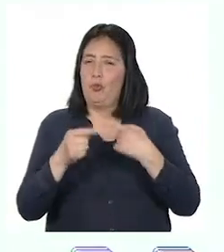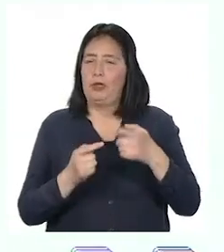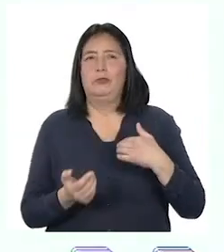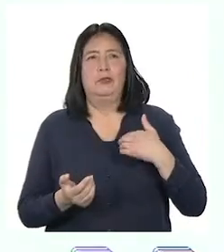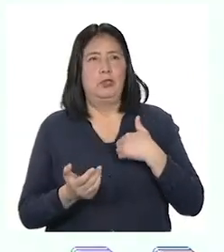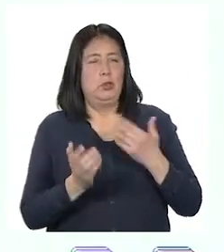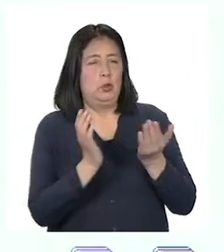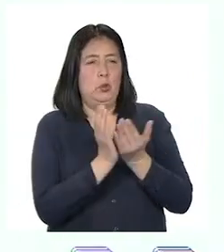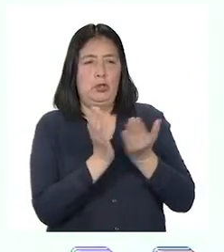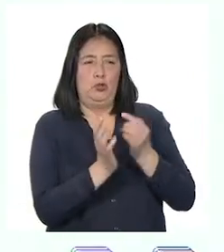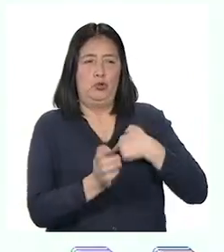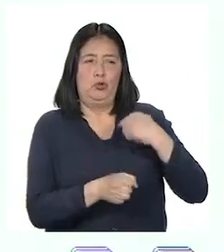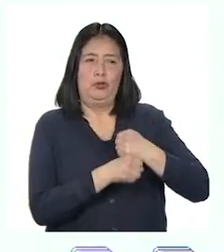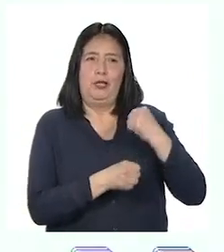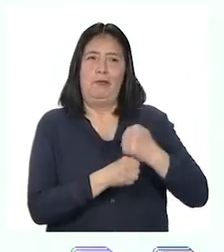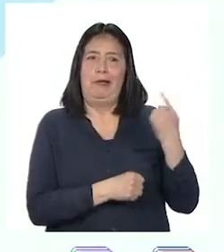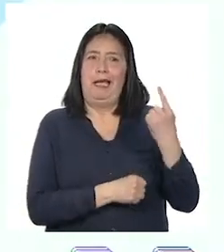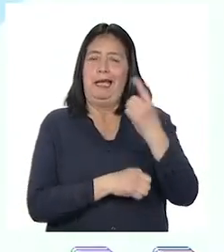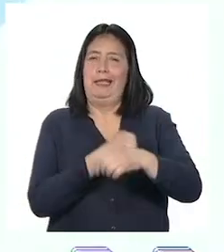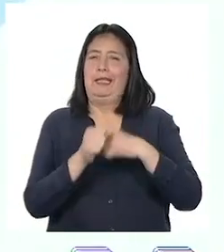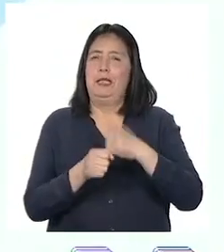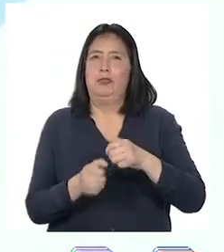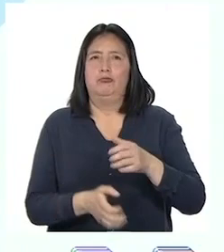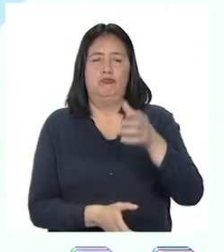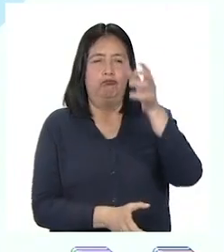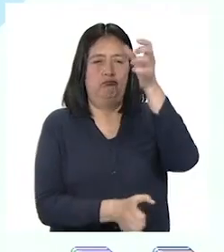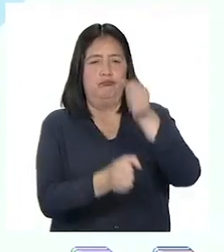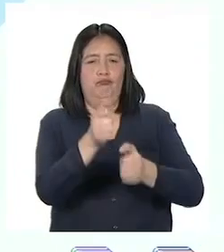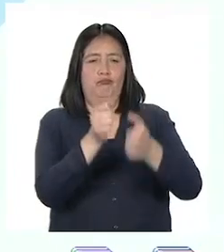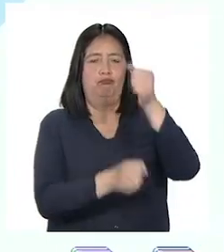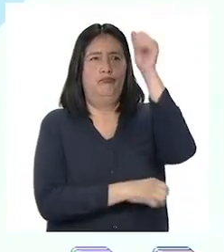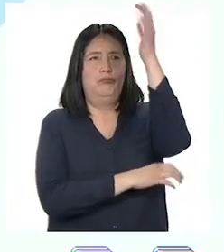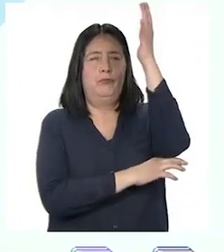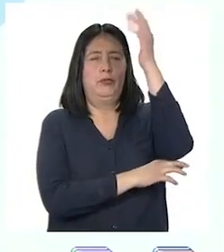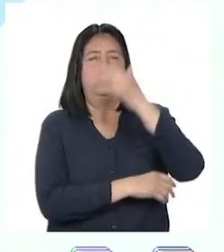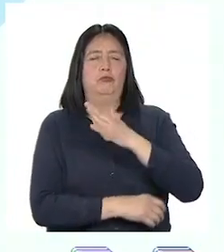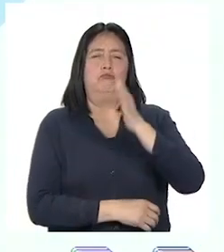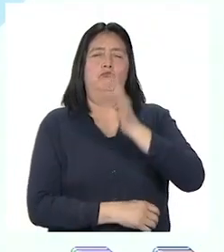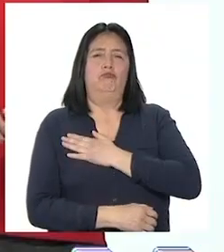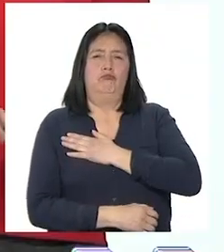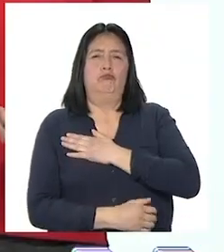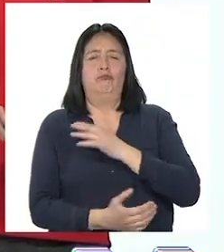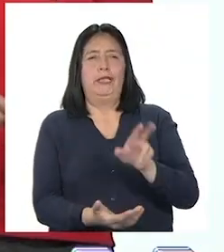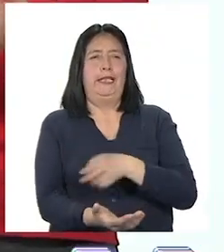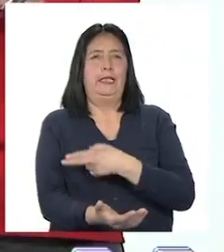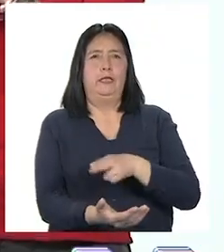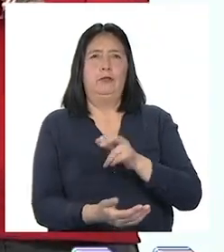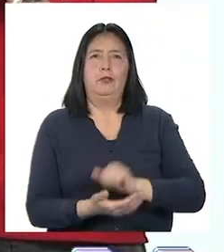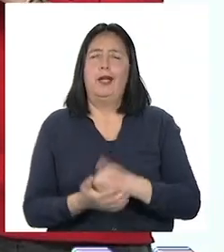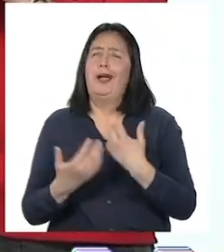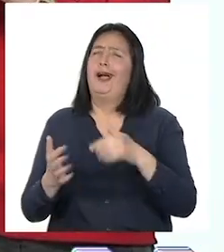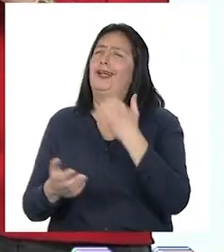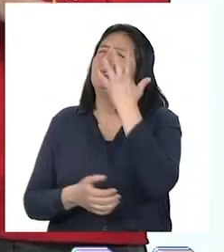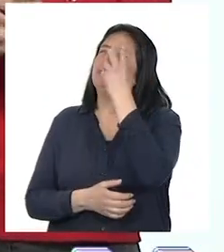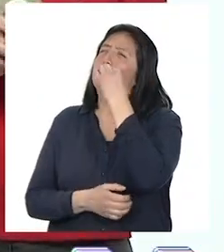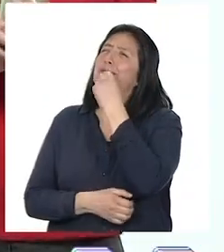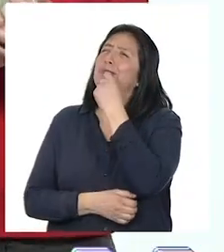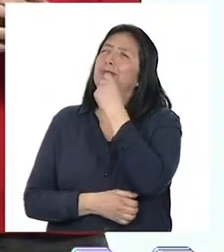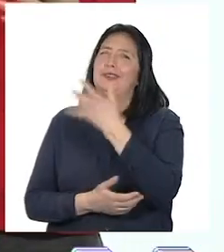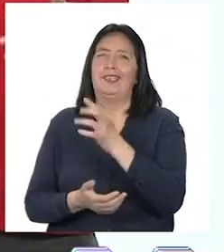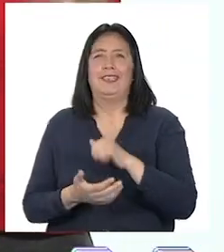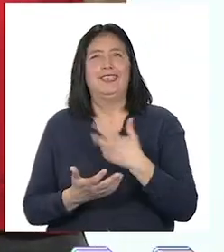que en el colegio donde trabajo, cada año se dice el pabellón nacional y se canta fuerte el himno. ¡Ay, qué bonito!